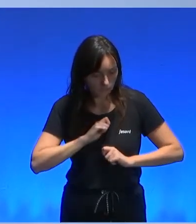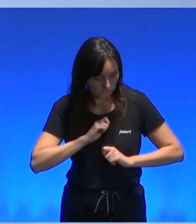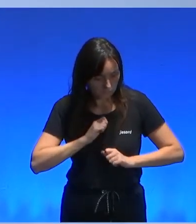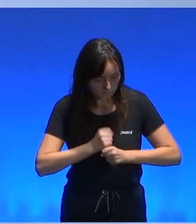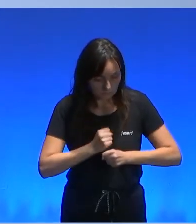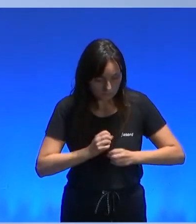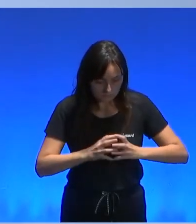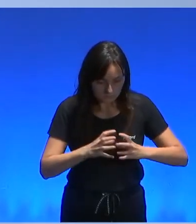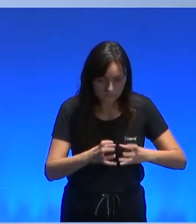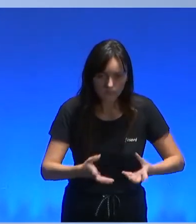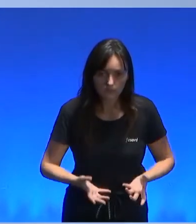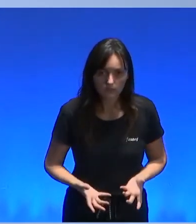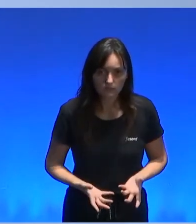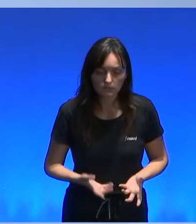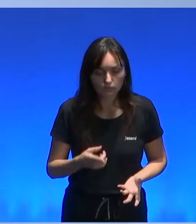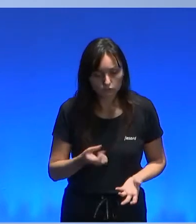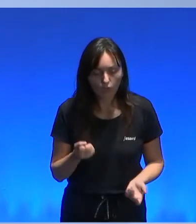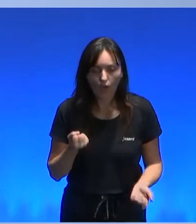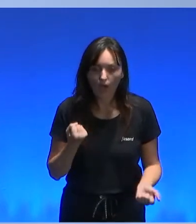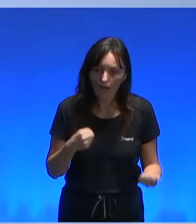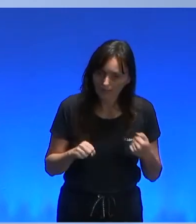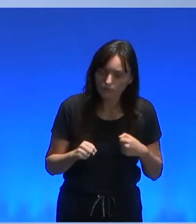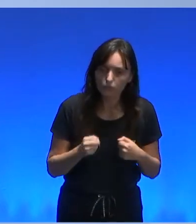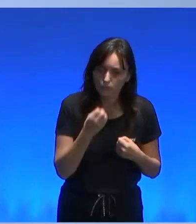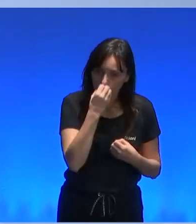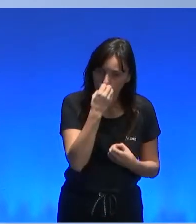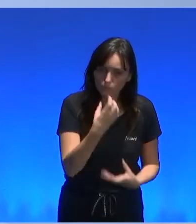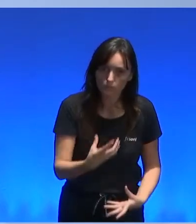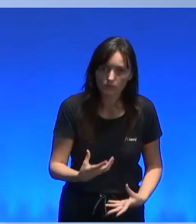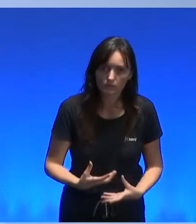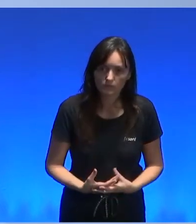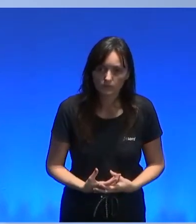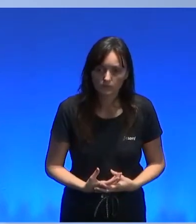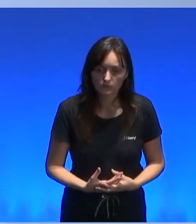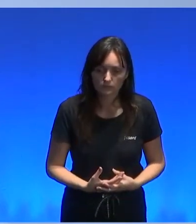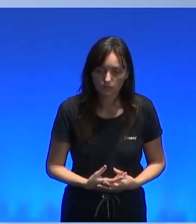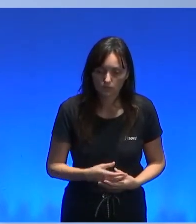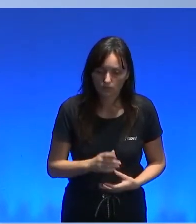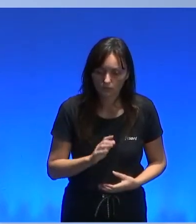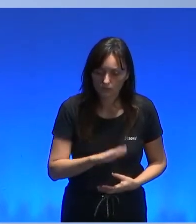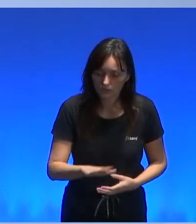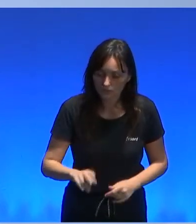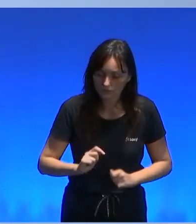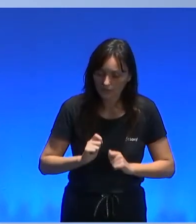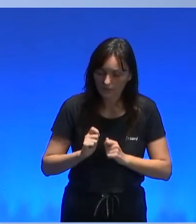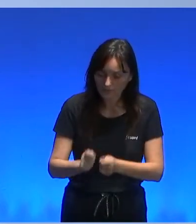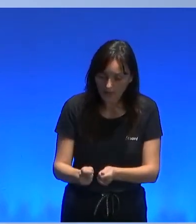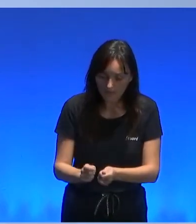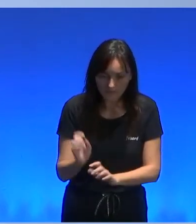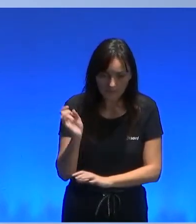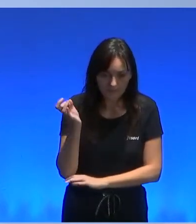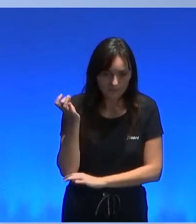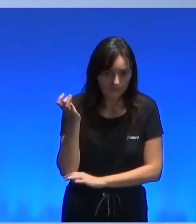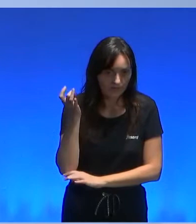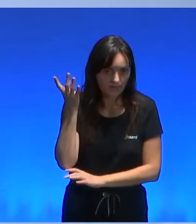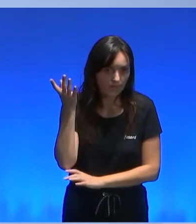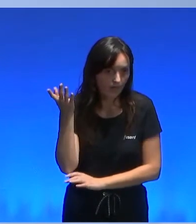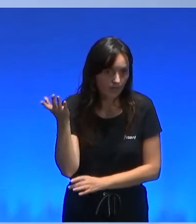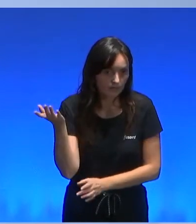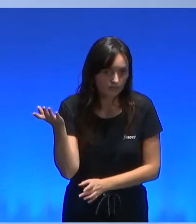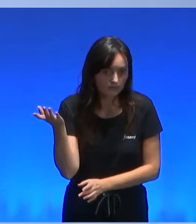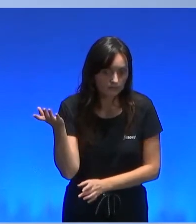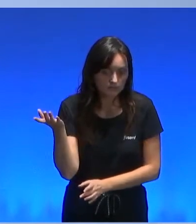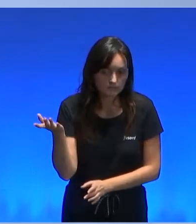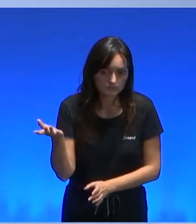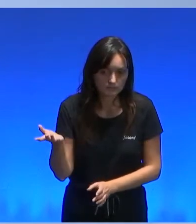Esto también me parece una actitud muy fuerte, ¿no? Dar a los niños esta idea que nosotros esperamos